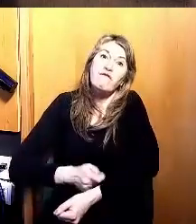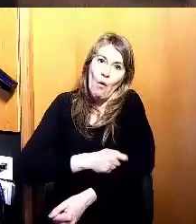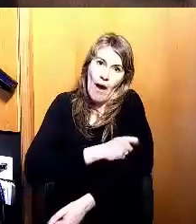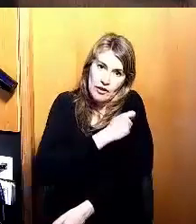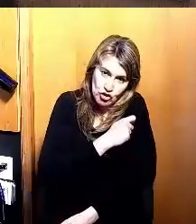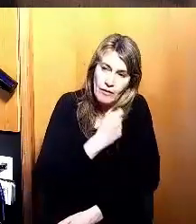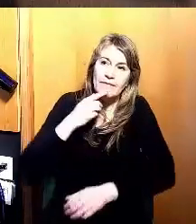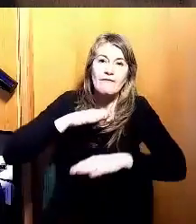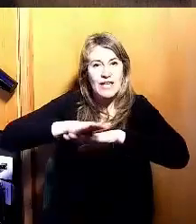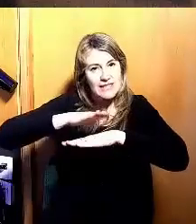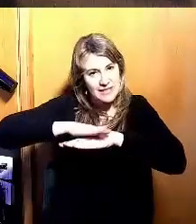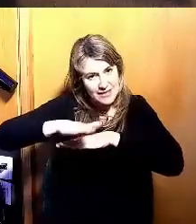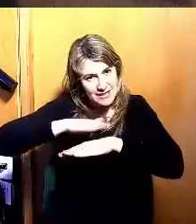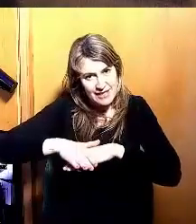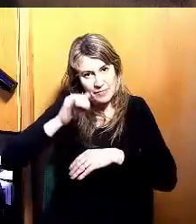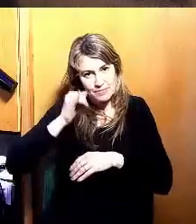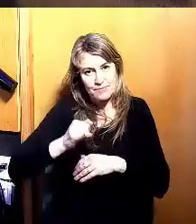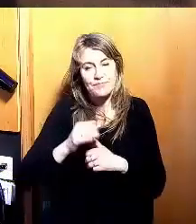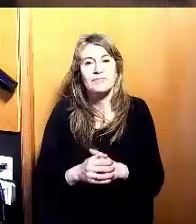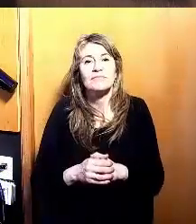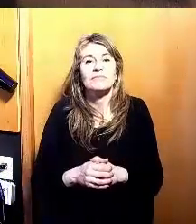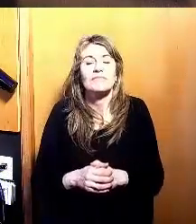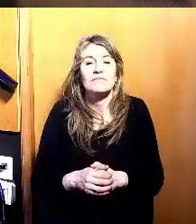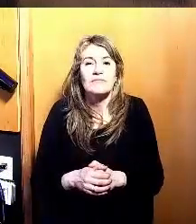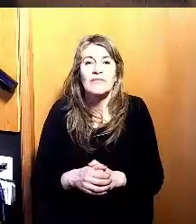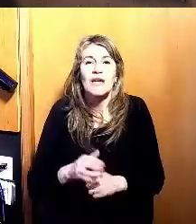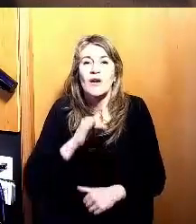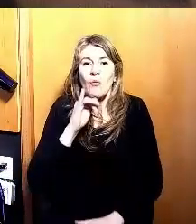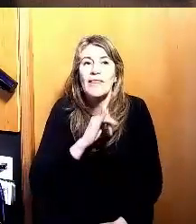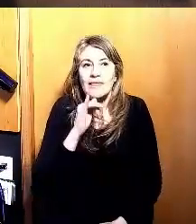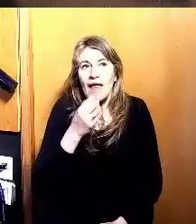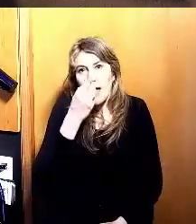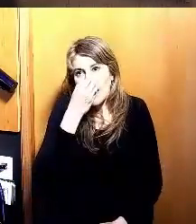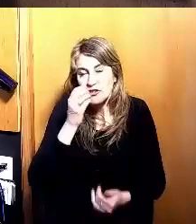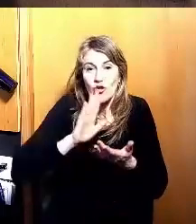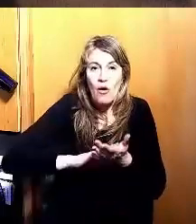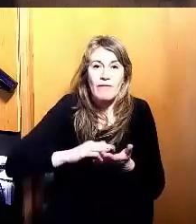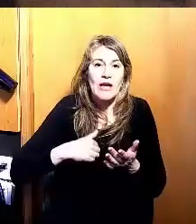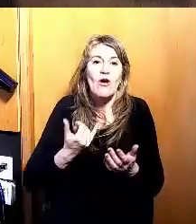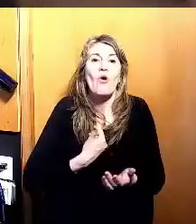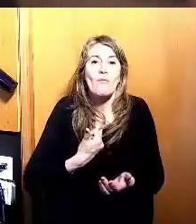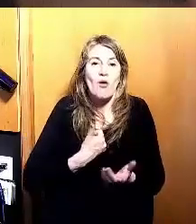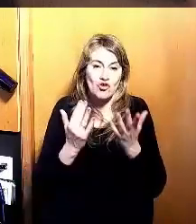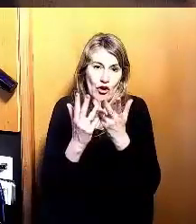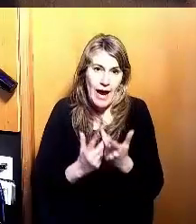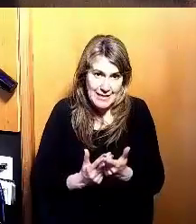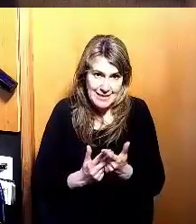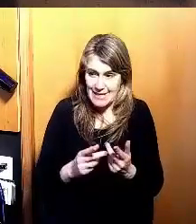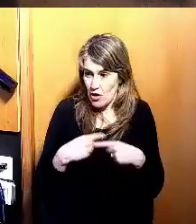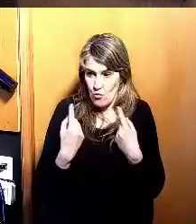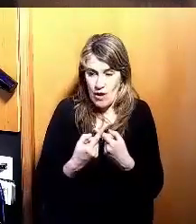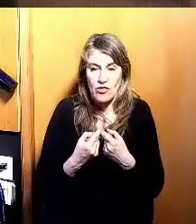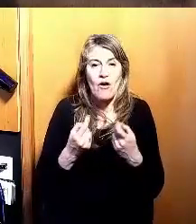que felicitaciones. Bueno, les cuento un poco sobre la organización. SEMPRE es una organización de